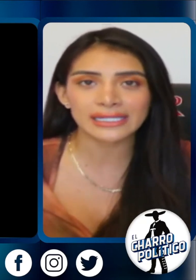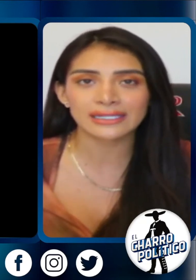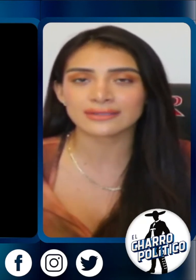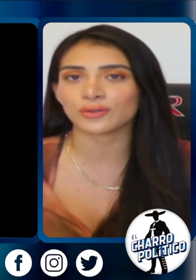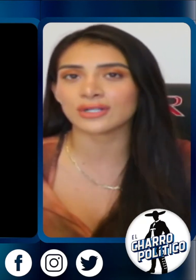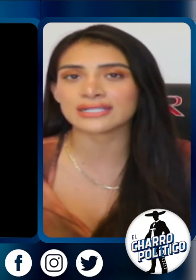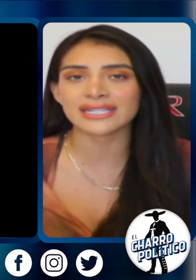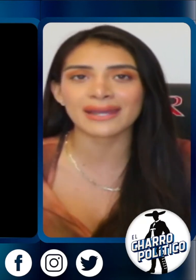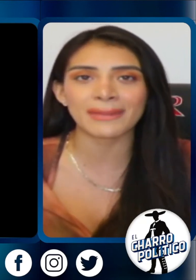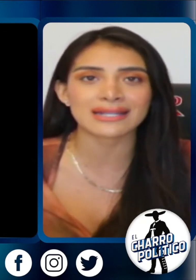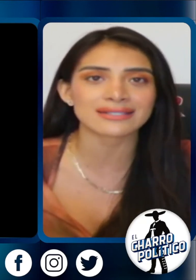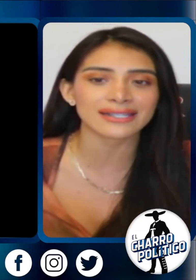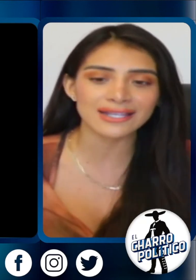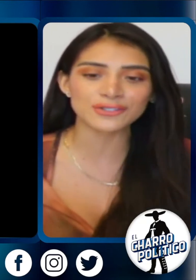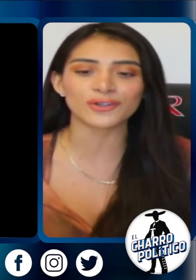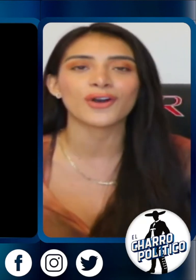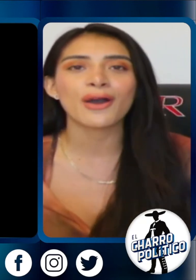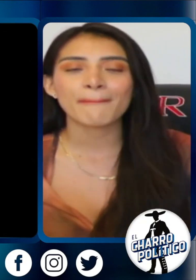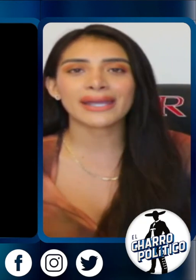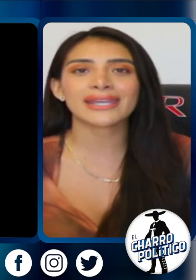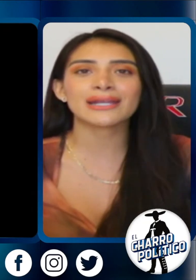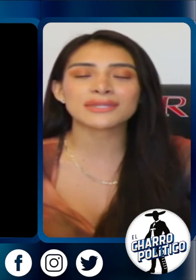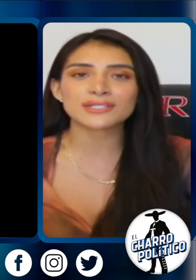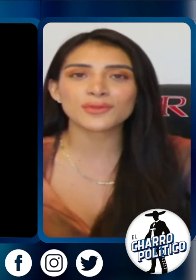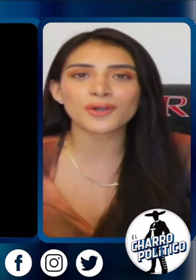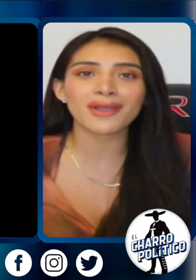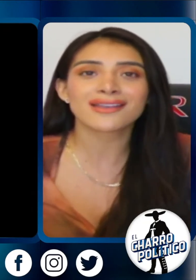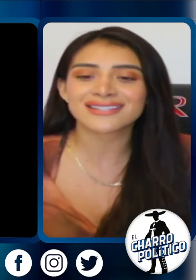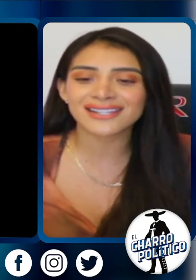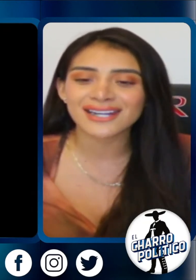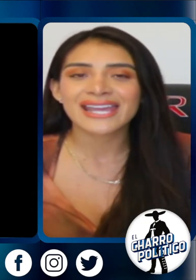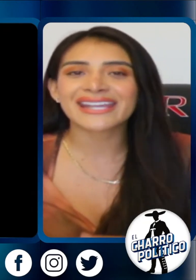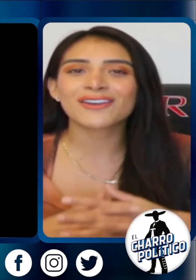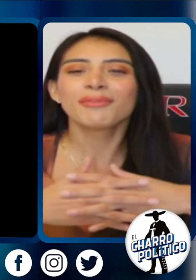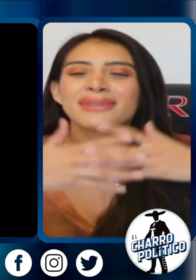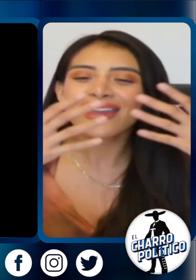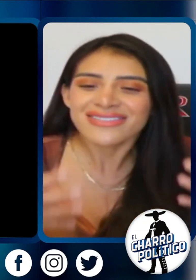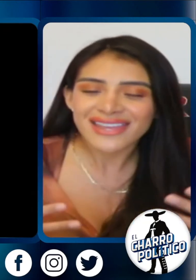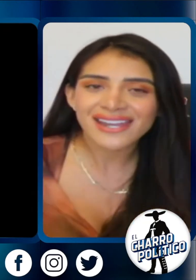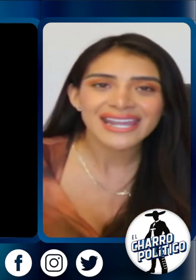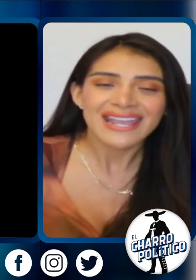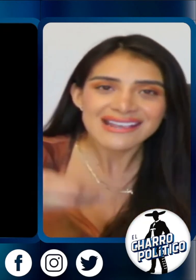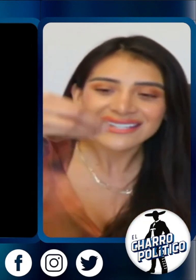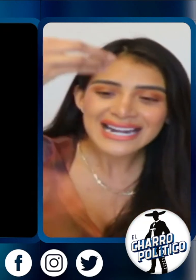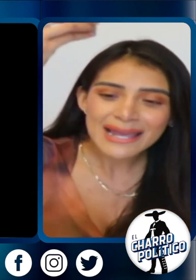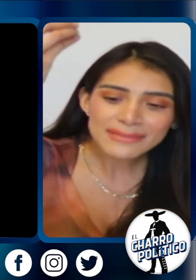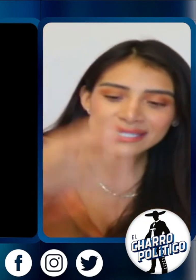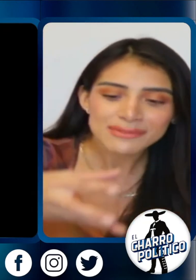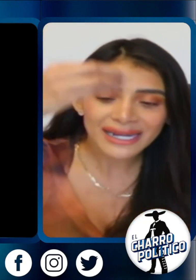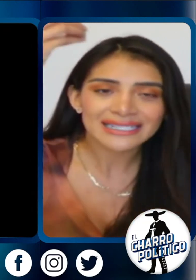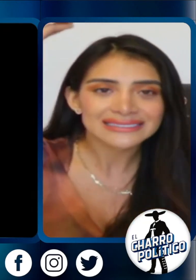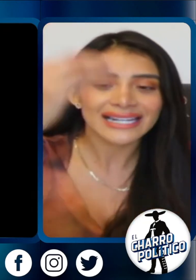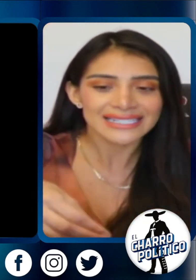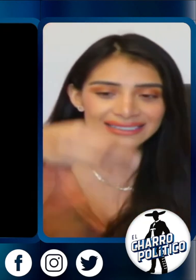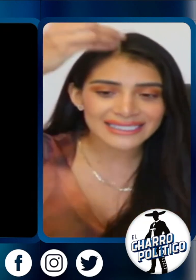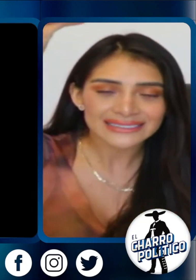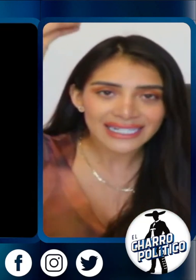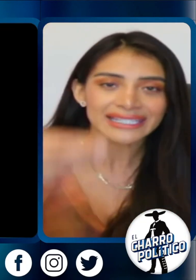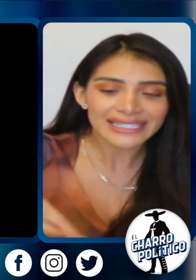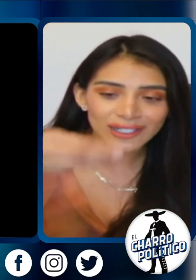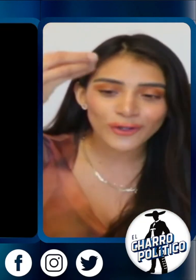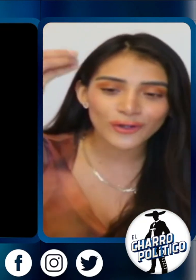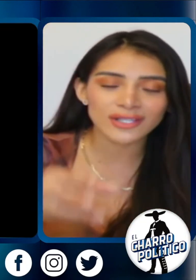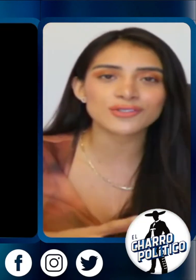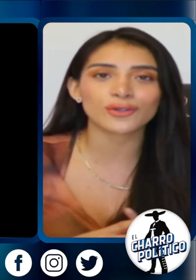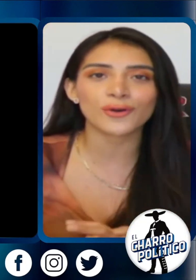les dije, ingres, ahora sí ya me les caso, mañana mismo no voy a hacer. Que no mientan, ese a la misma cantaleta que